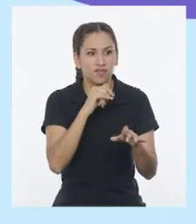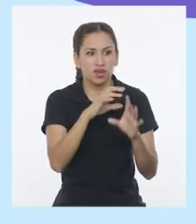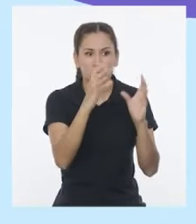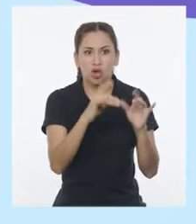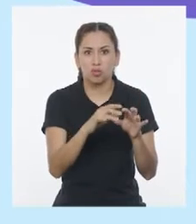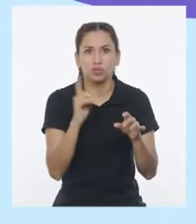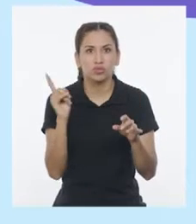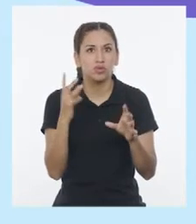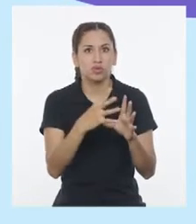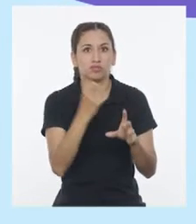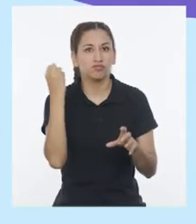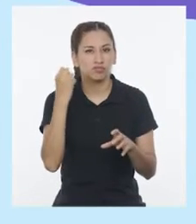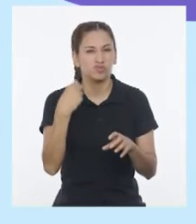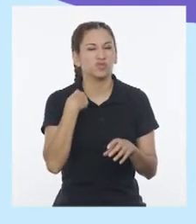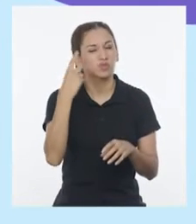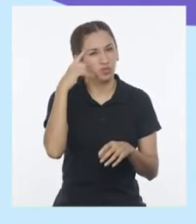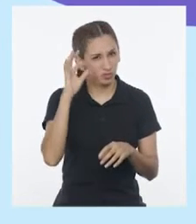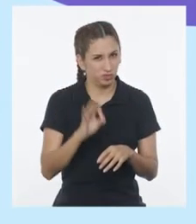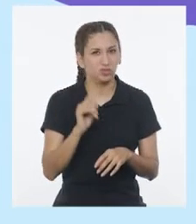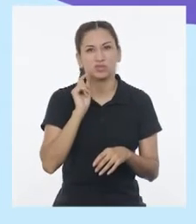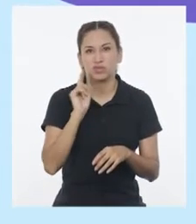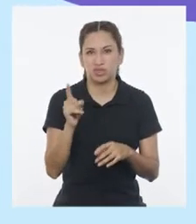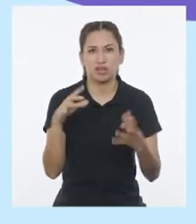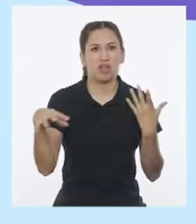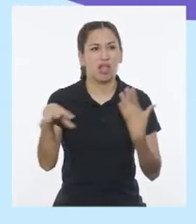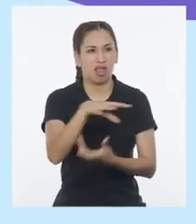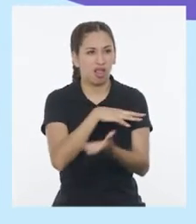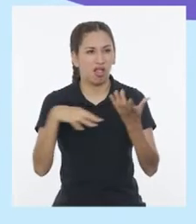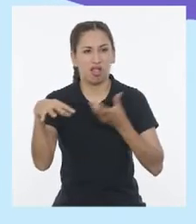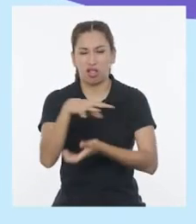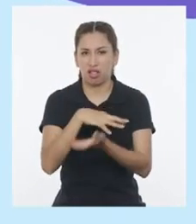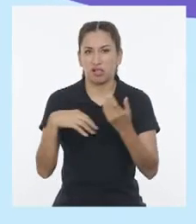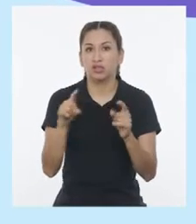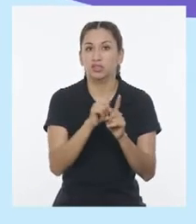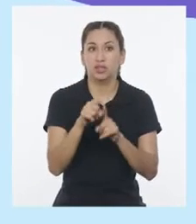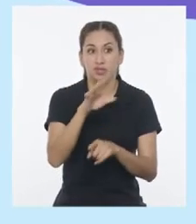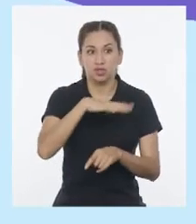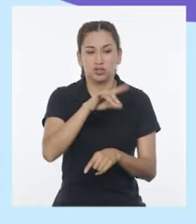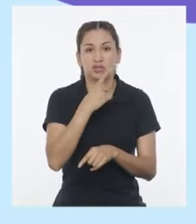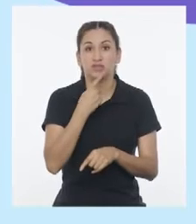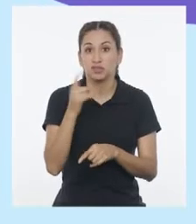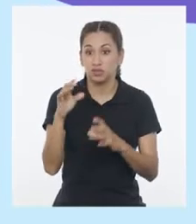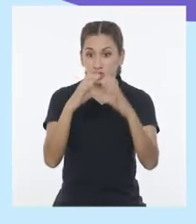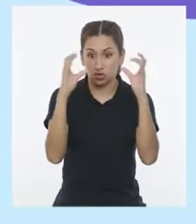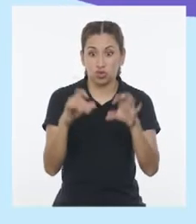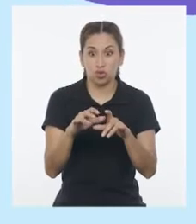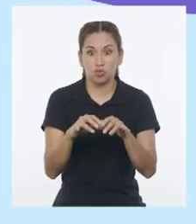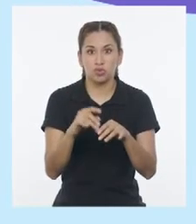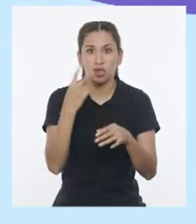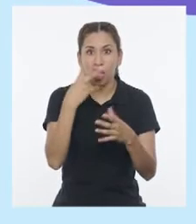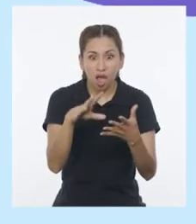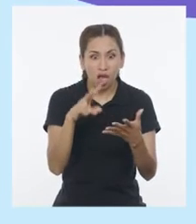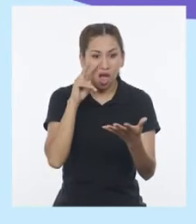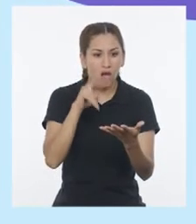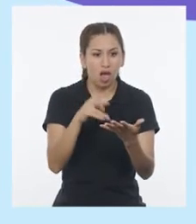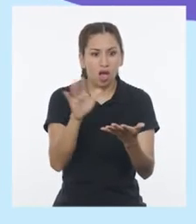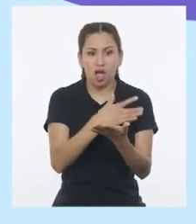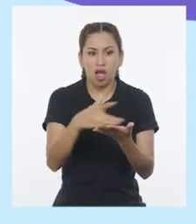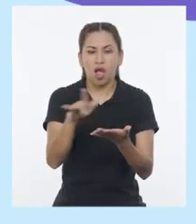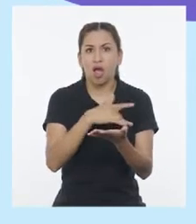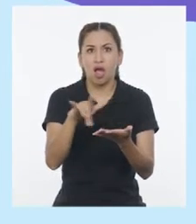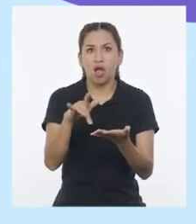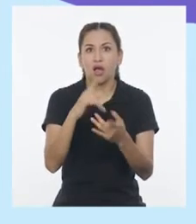computadora. Sé que estuvo haciendo desorden. Además, se dieron cuenta de que la computadora era